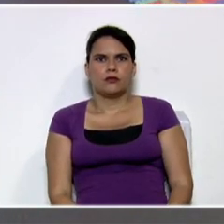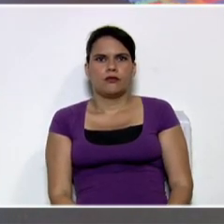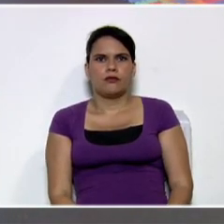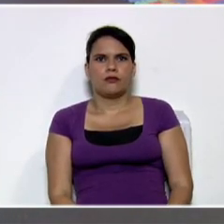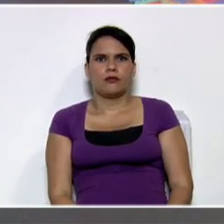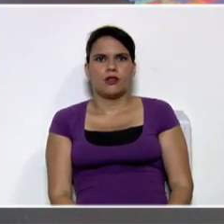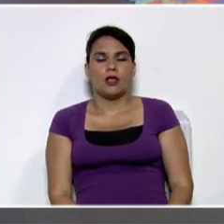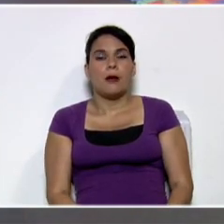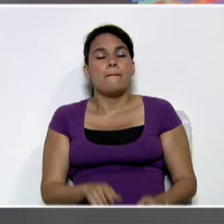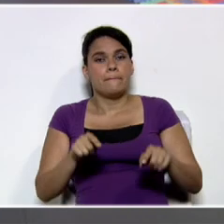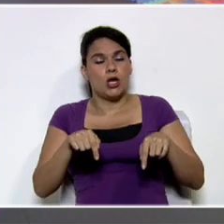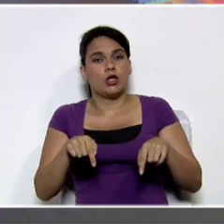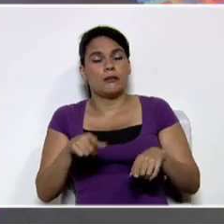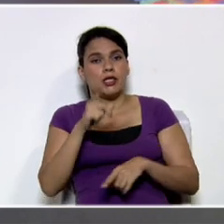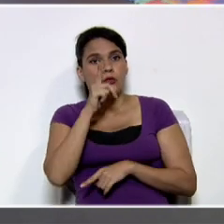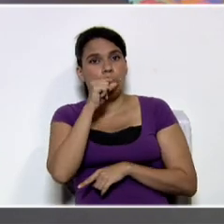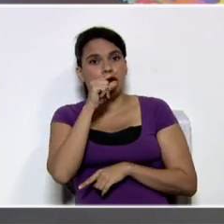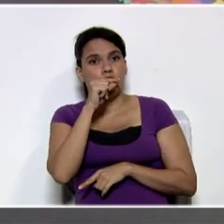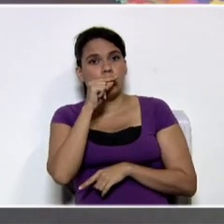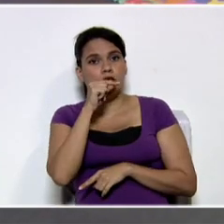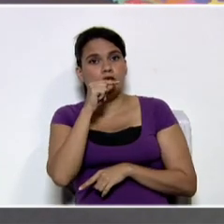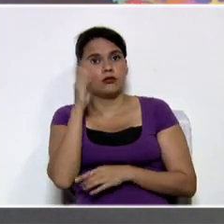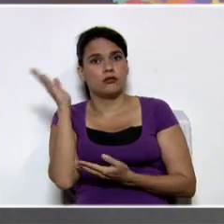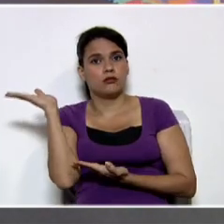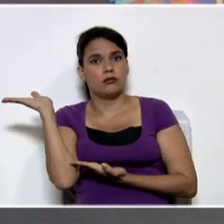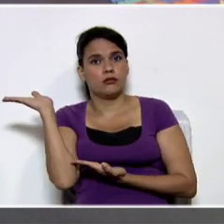@cadafamiliaunaescuela. Pero también estamos en Twitter a través de